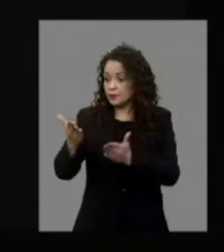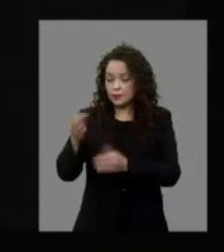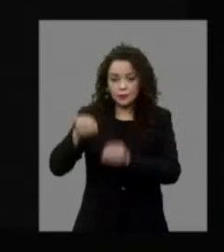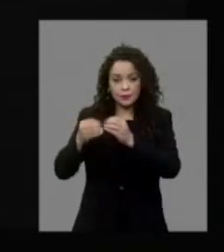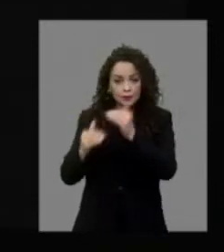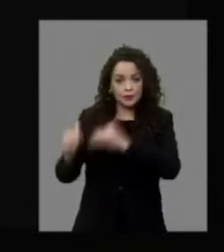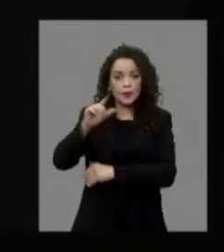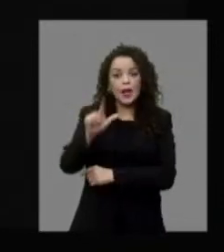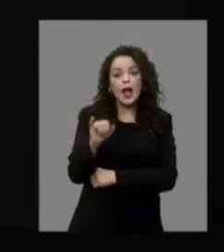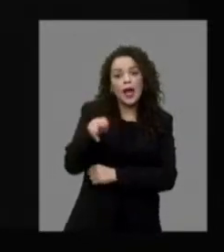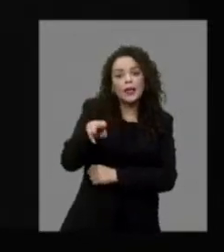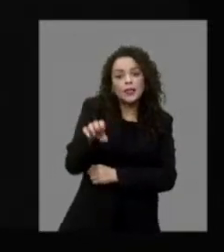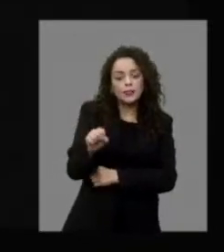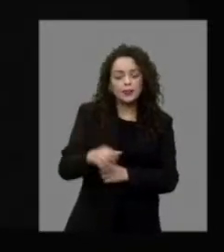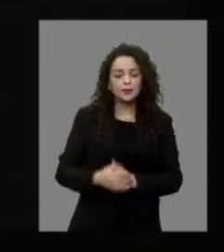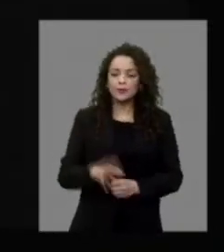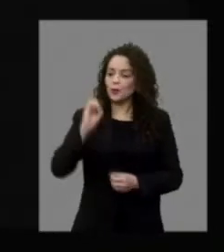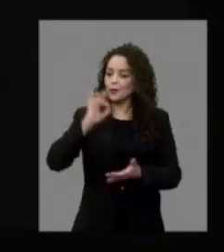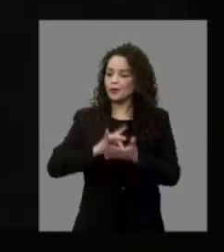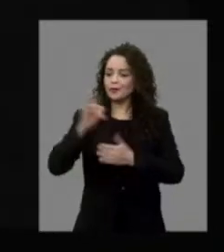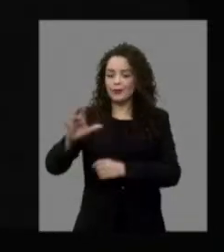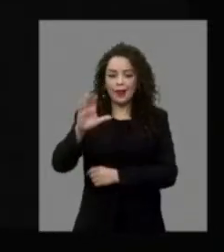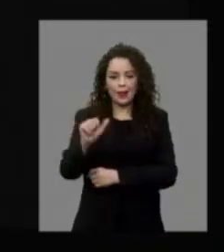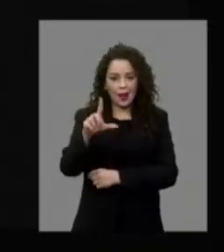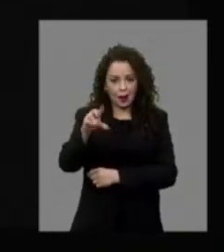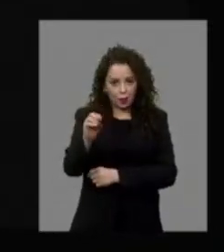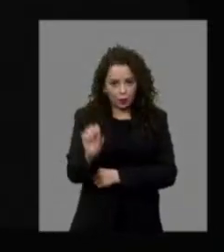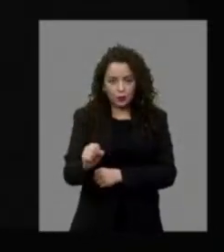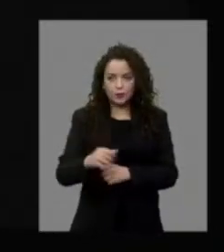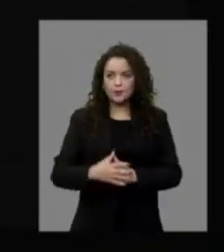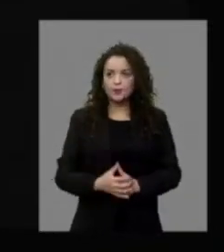escuchamos. Gracias, Carlos. Mira,